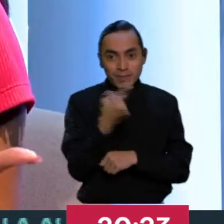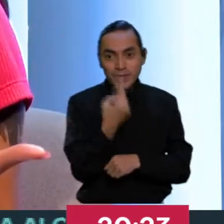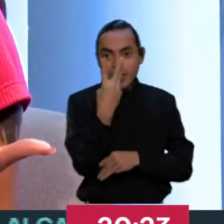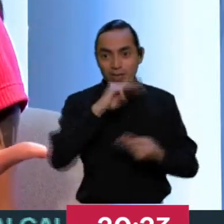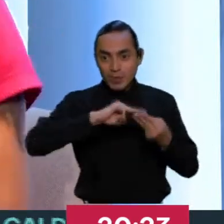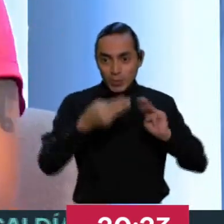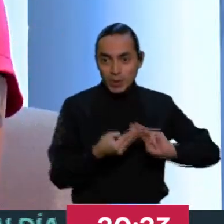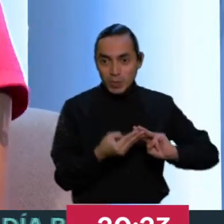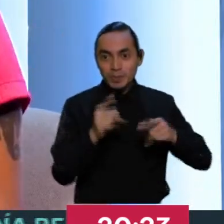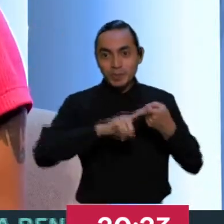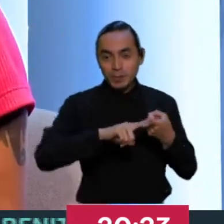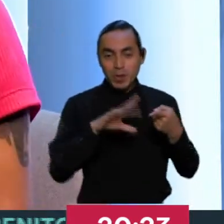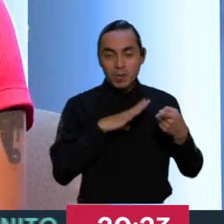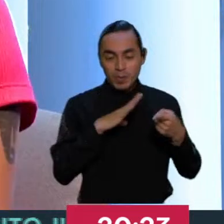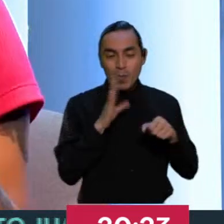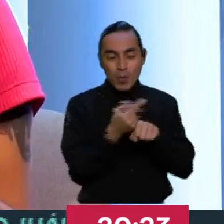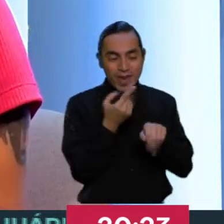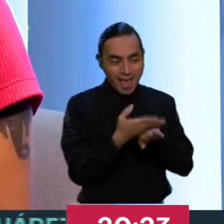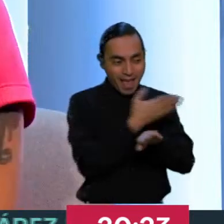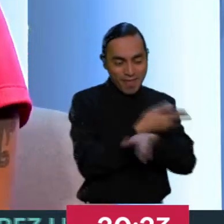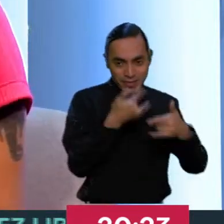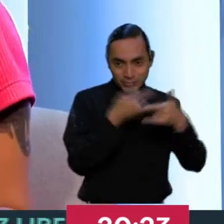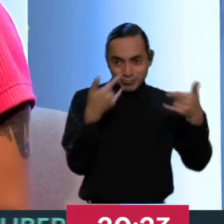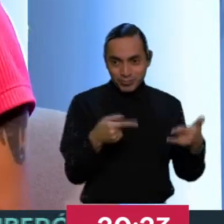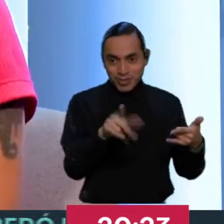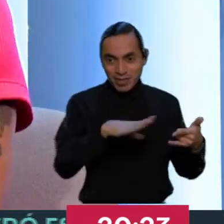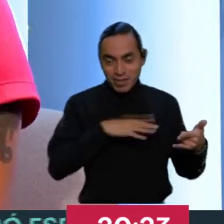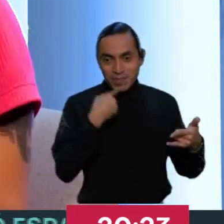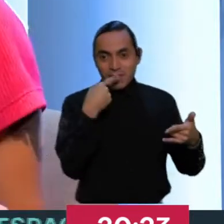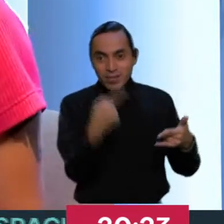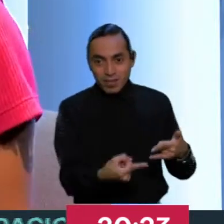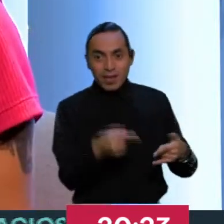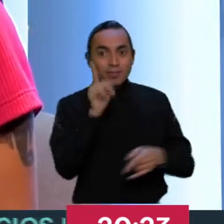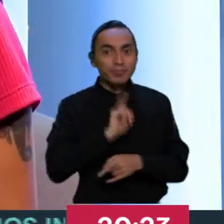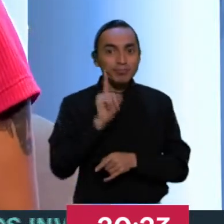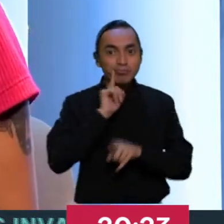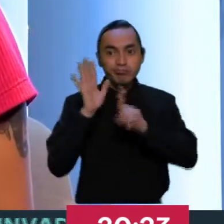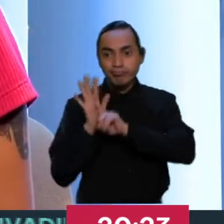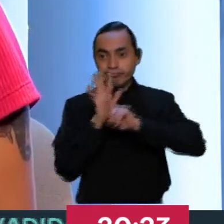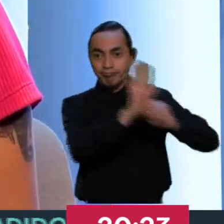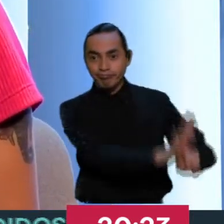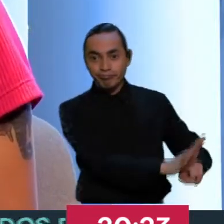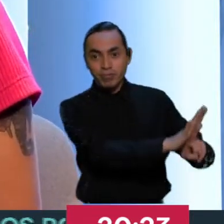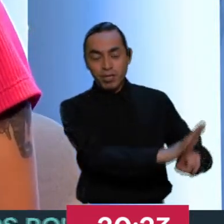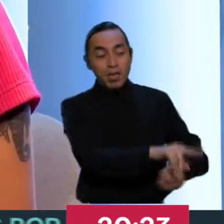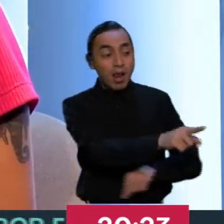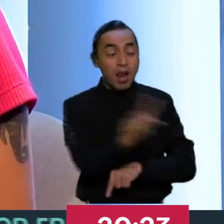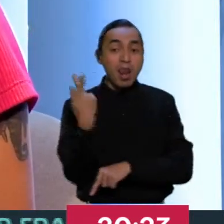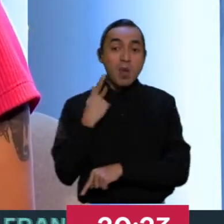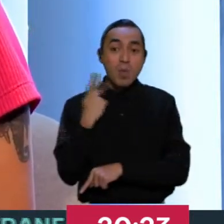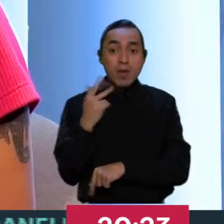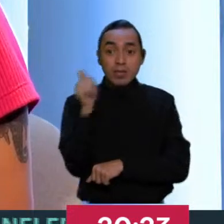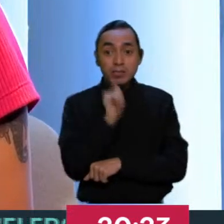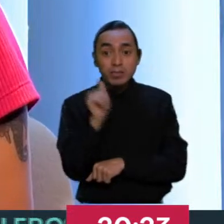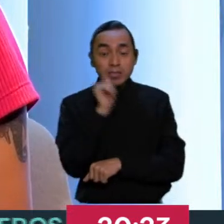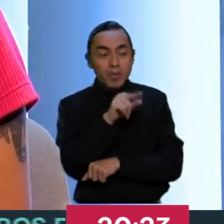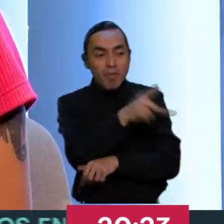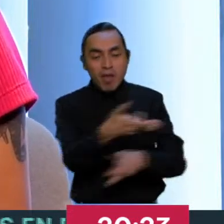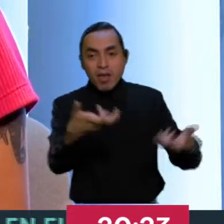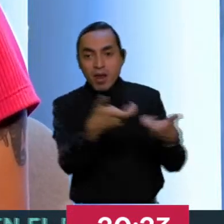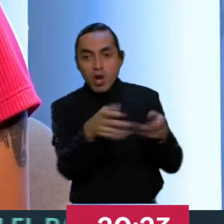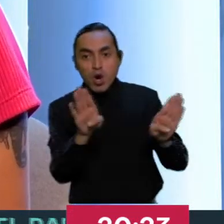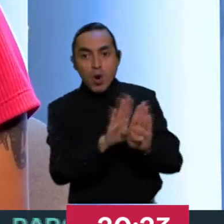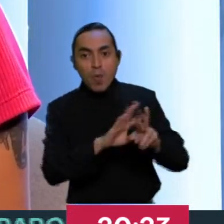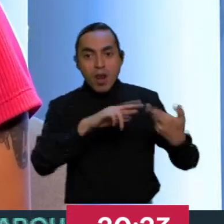Uno, porque, como mencionaba, históricamente las mujeres hemos sido desplazadas, ¿no? Y la política siempre se ha construido en relación a